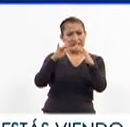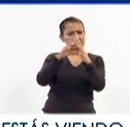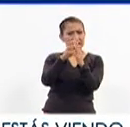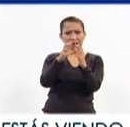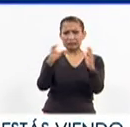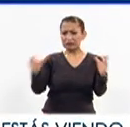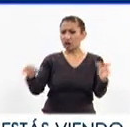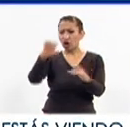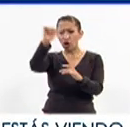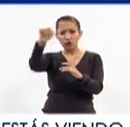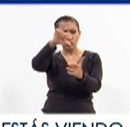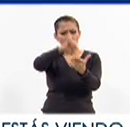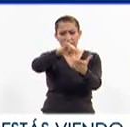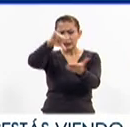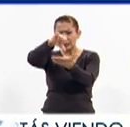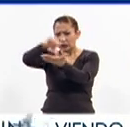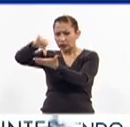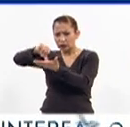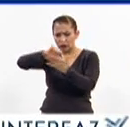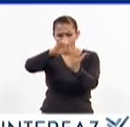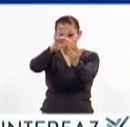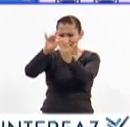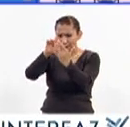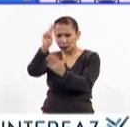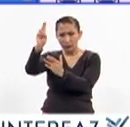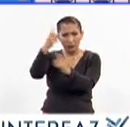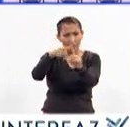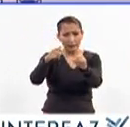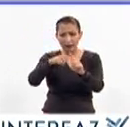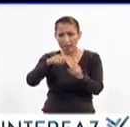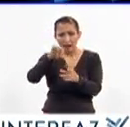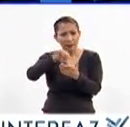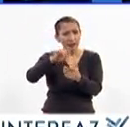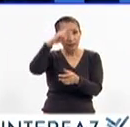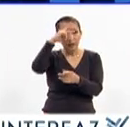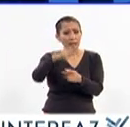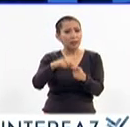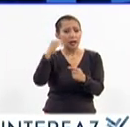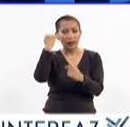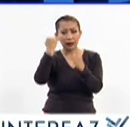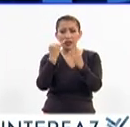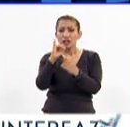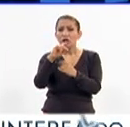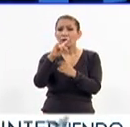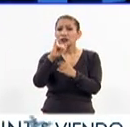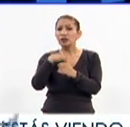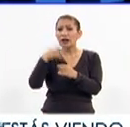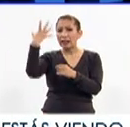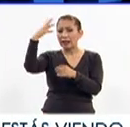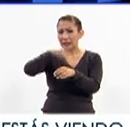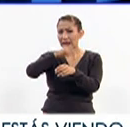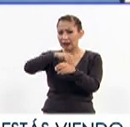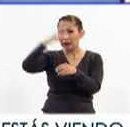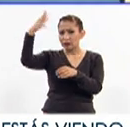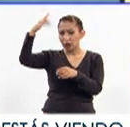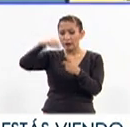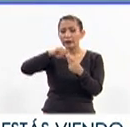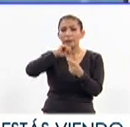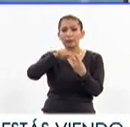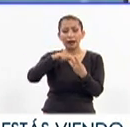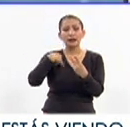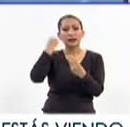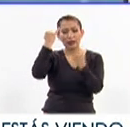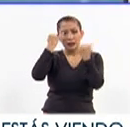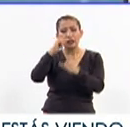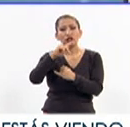amplia con otros centros y universidades en todo el país, en el Centro Mexicano de Innovación en Energía Solar, y participamos en el